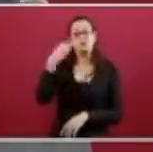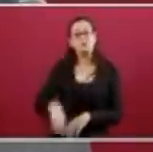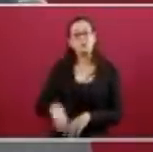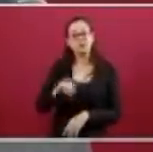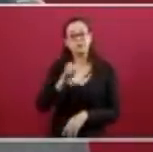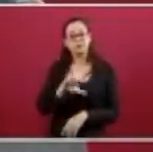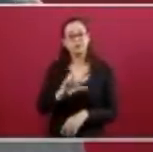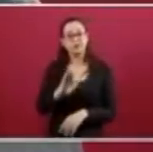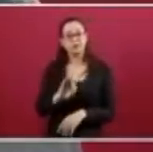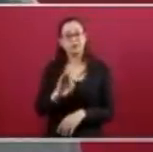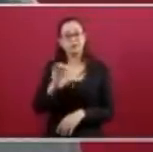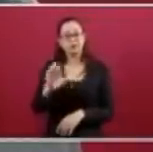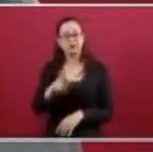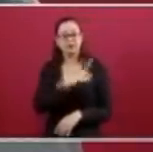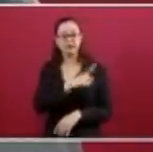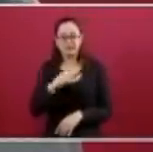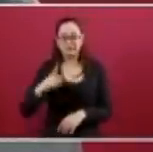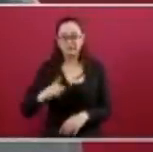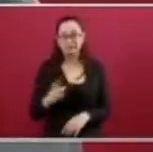contratar